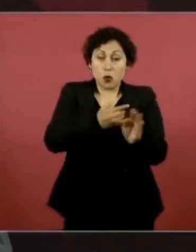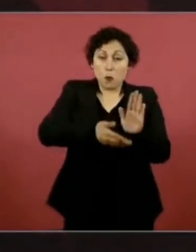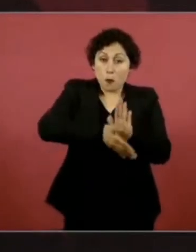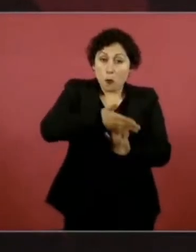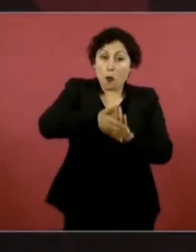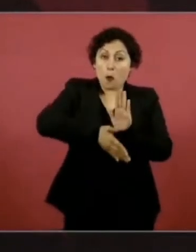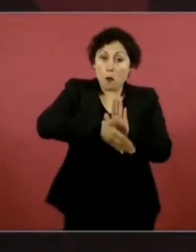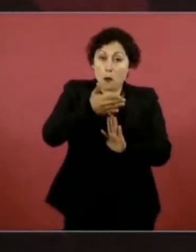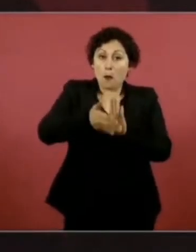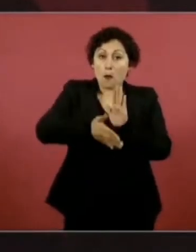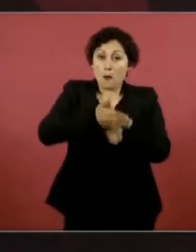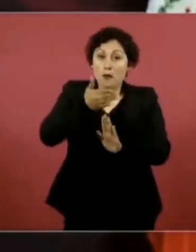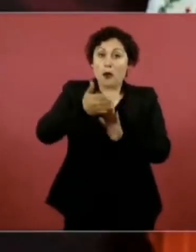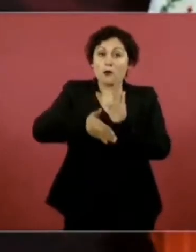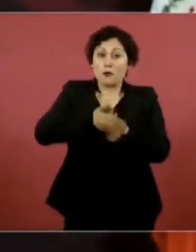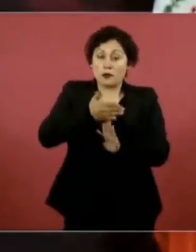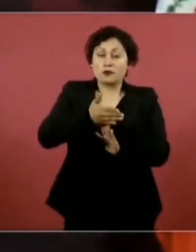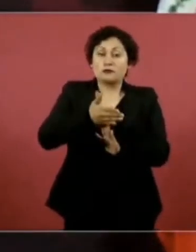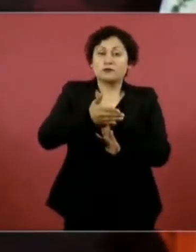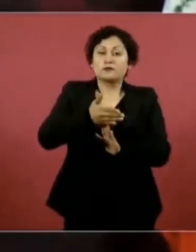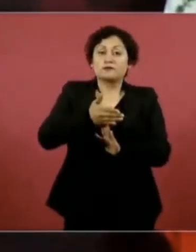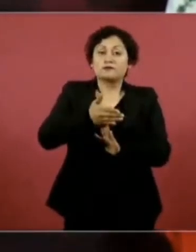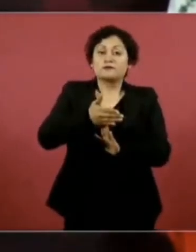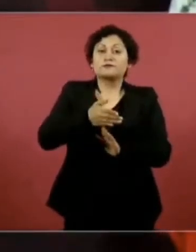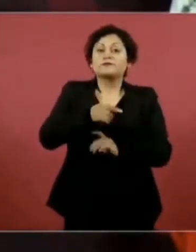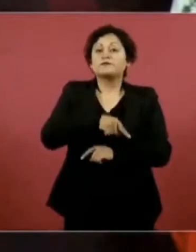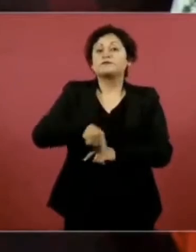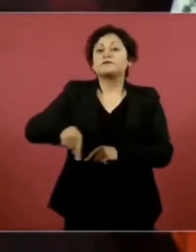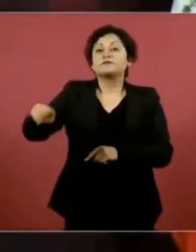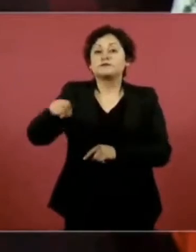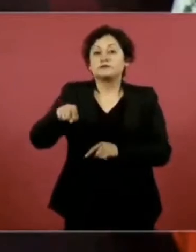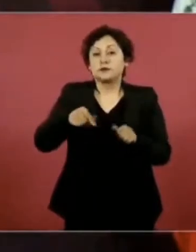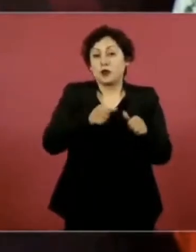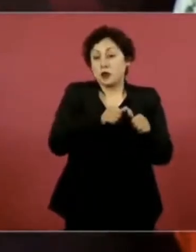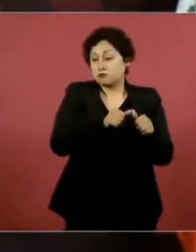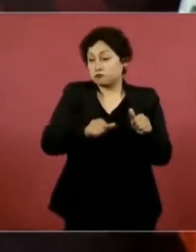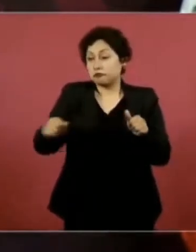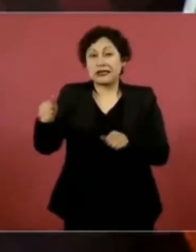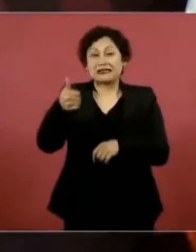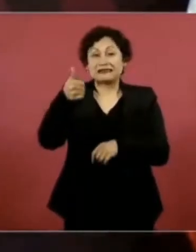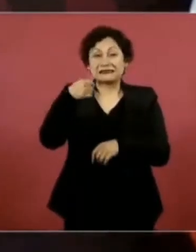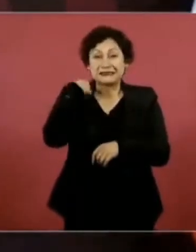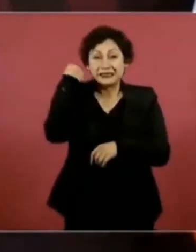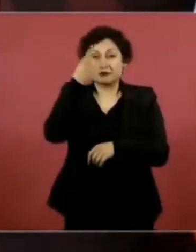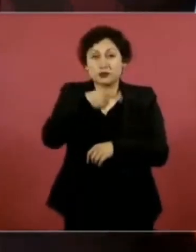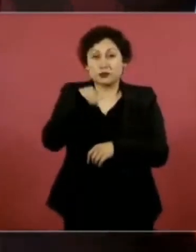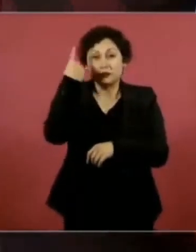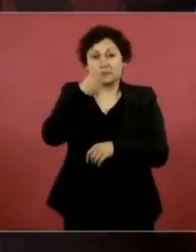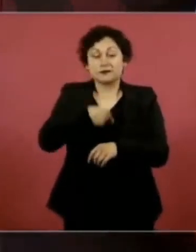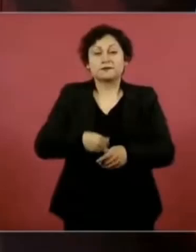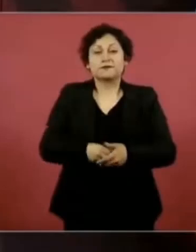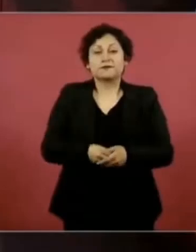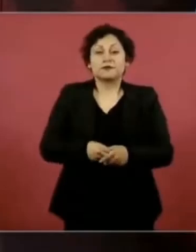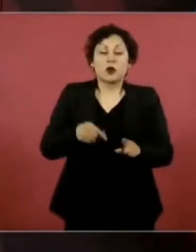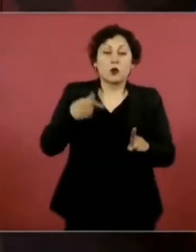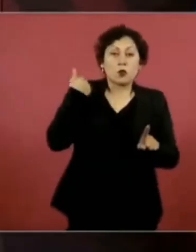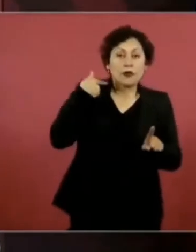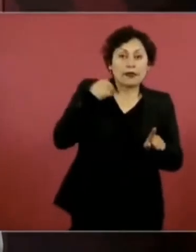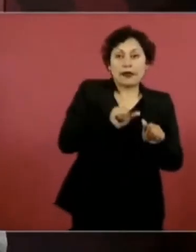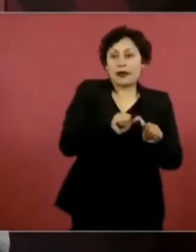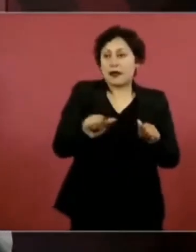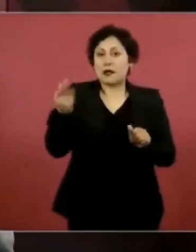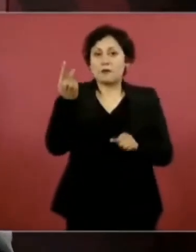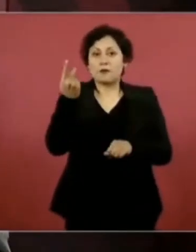Vallarta se hacían 6 horas de Guadalajara